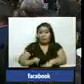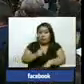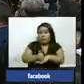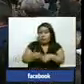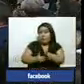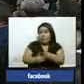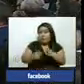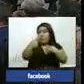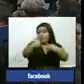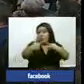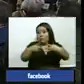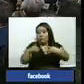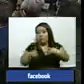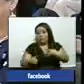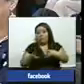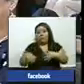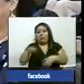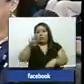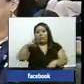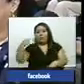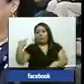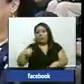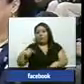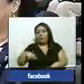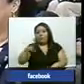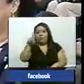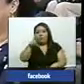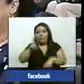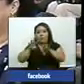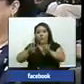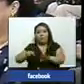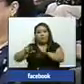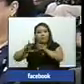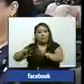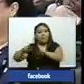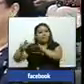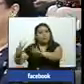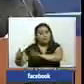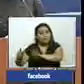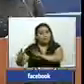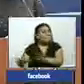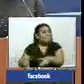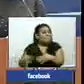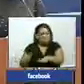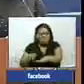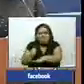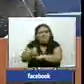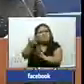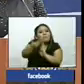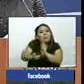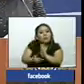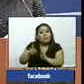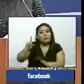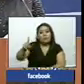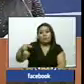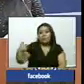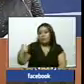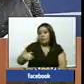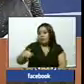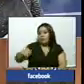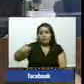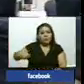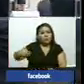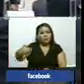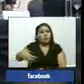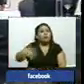del decreto legislativo del 4 de noviembre de 1987, que establece que cada 1 de noviembre